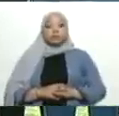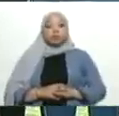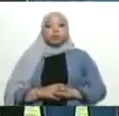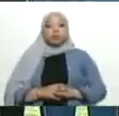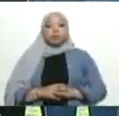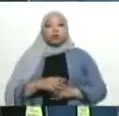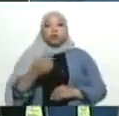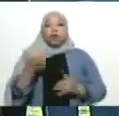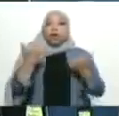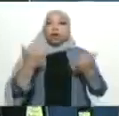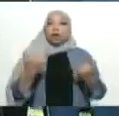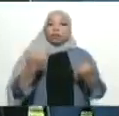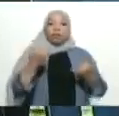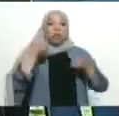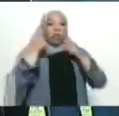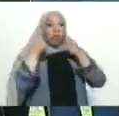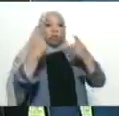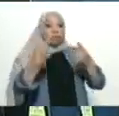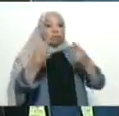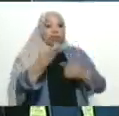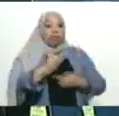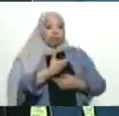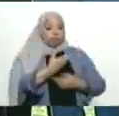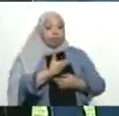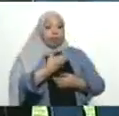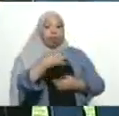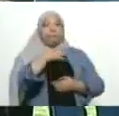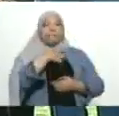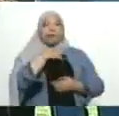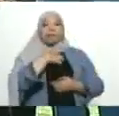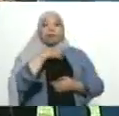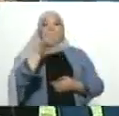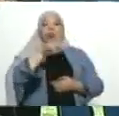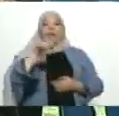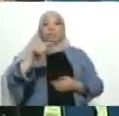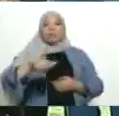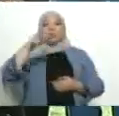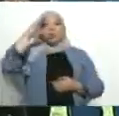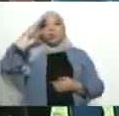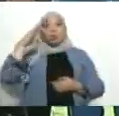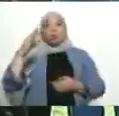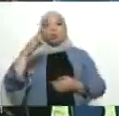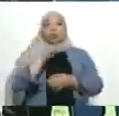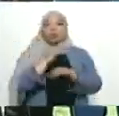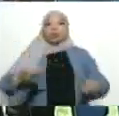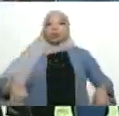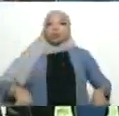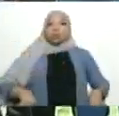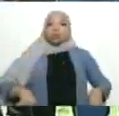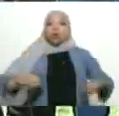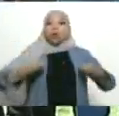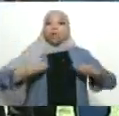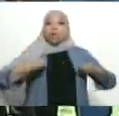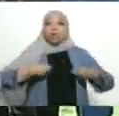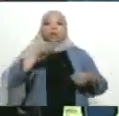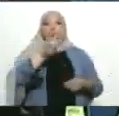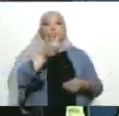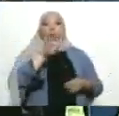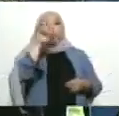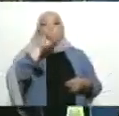Ustedes ven allí la entrega de reconocimientos a los integrantes de la Fuerza Armada Nacional Bolivariana que expusieron su vida hace 4 años, en